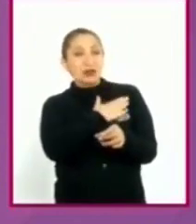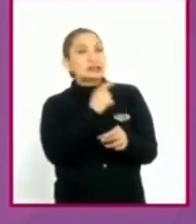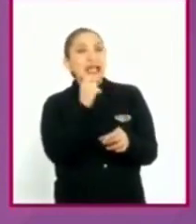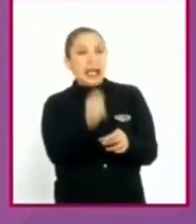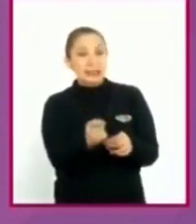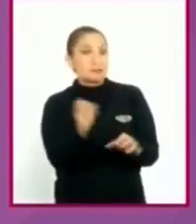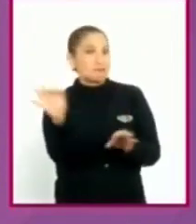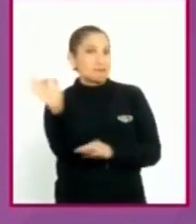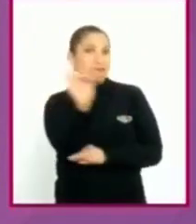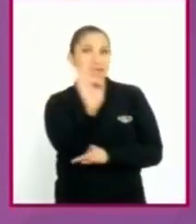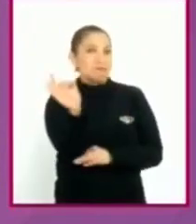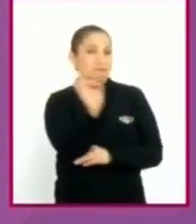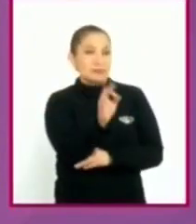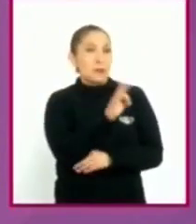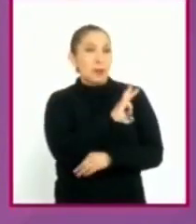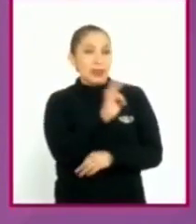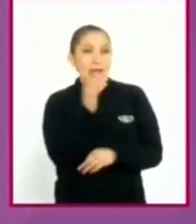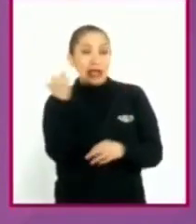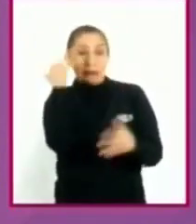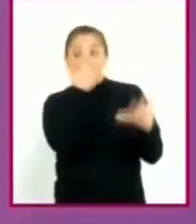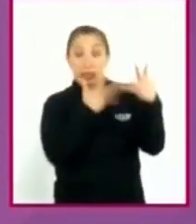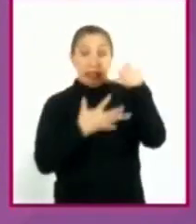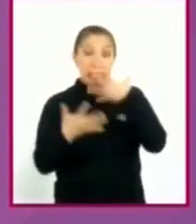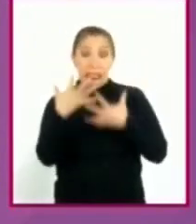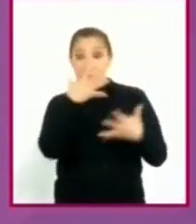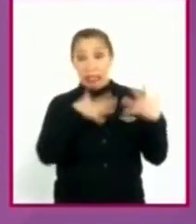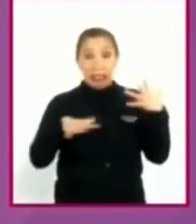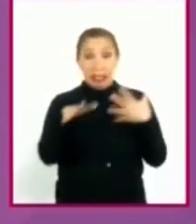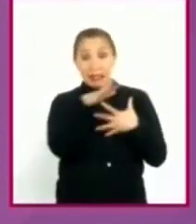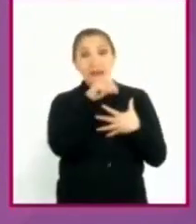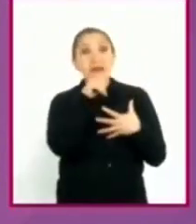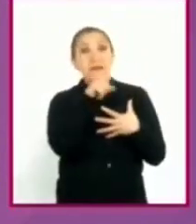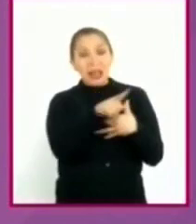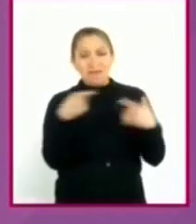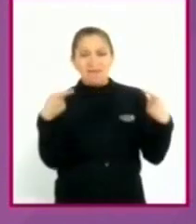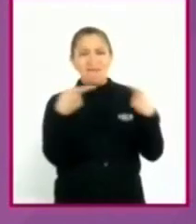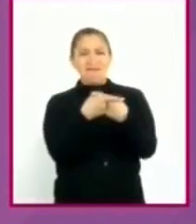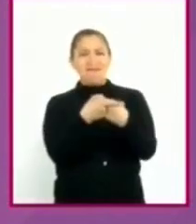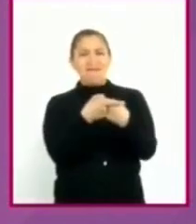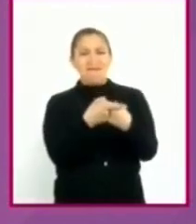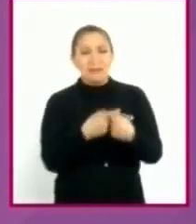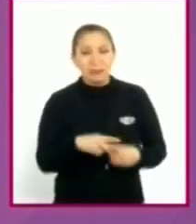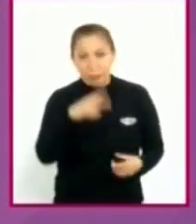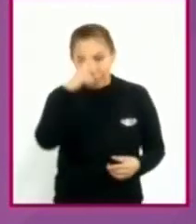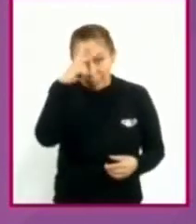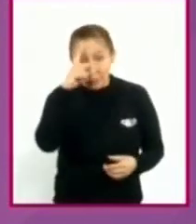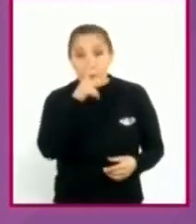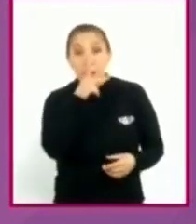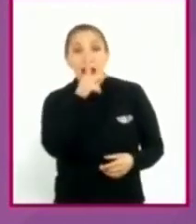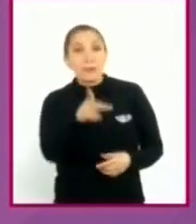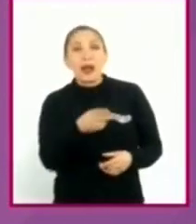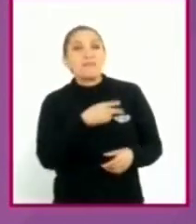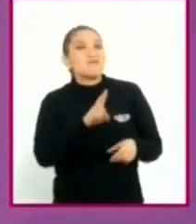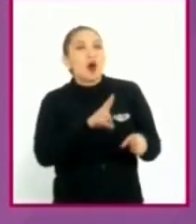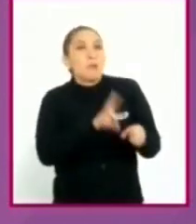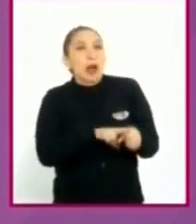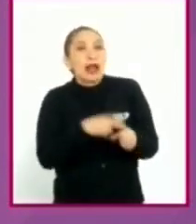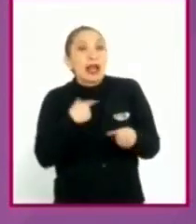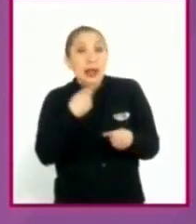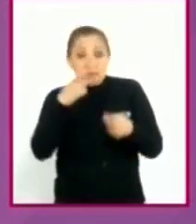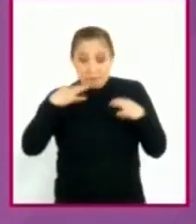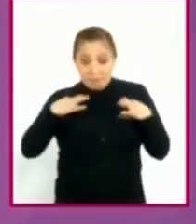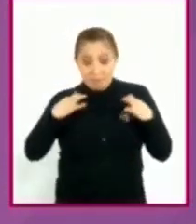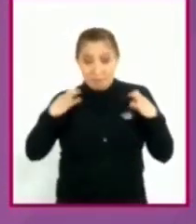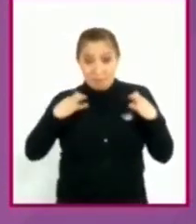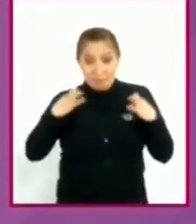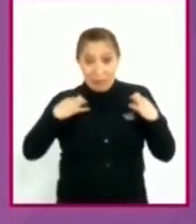es, quizá, lo que puede ocasionar más confusiones e incluso malos entendidos. Una palabra de uso cotidiano que se refiere a una